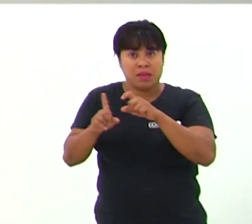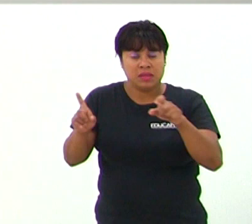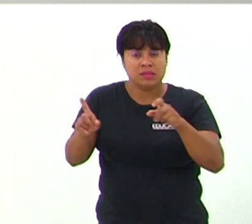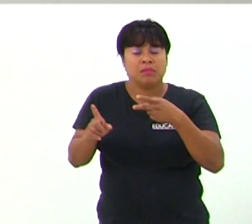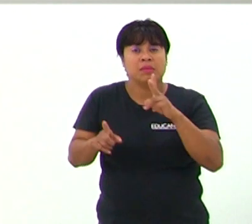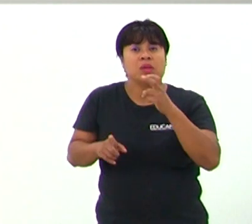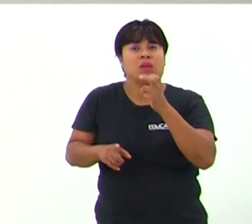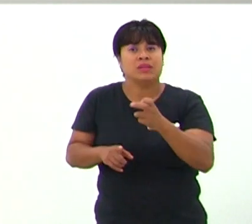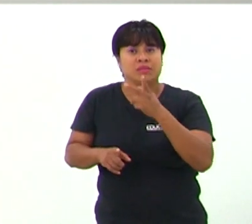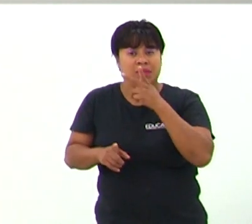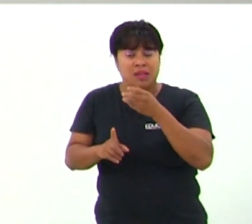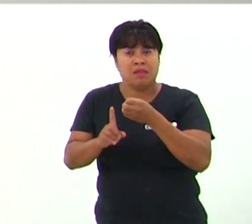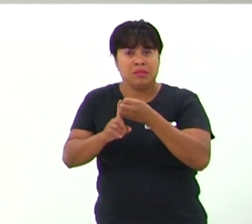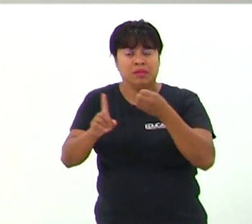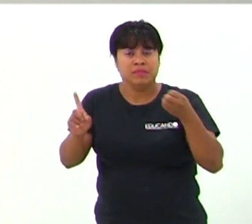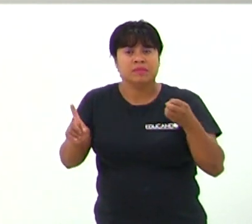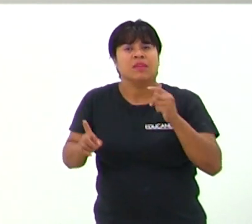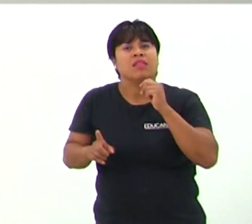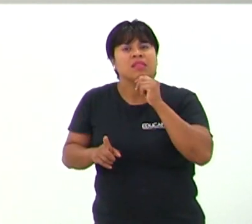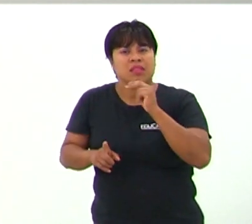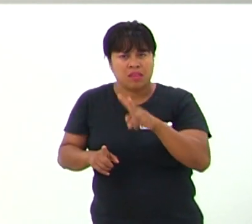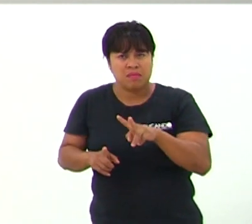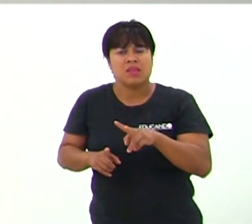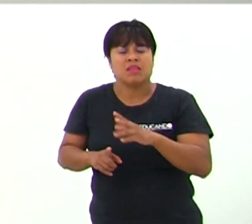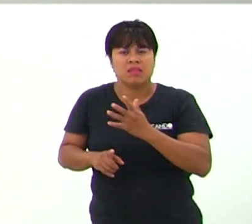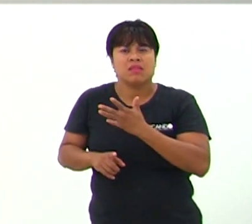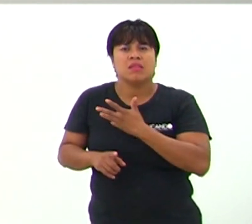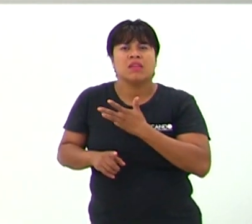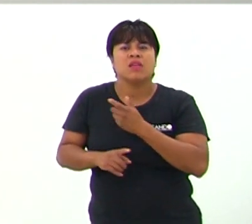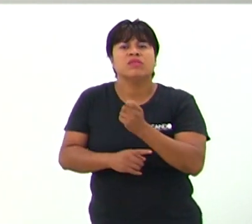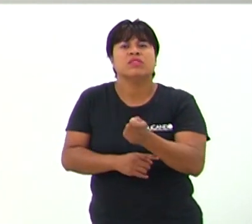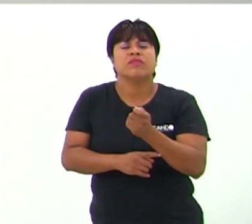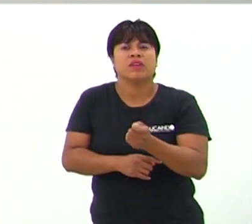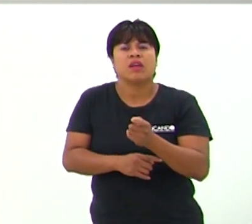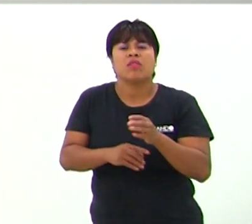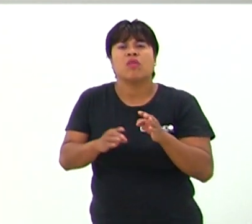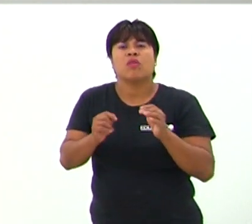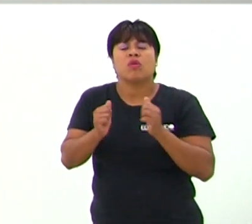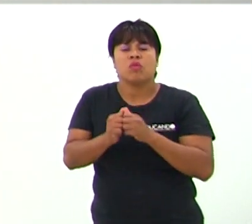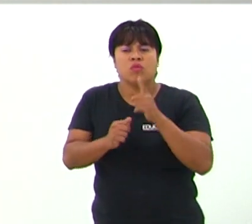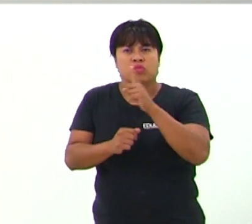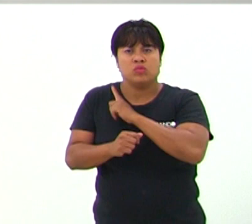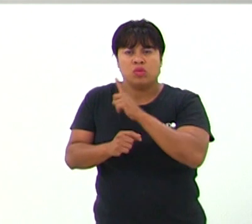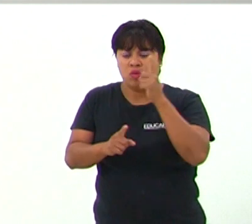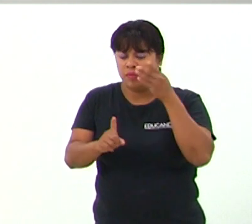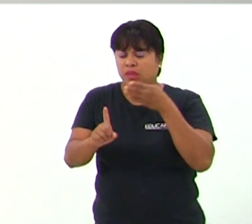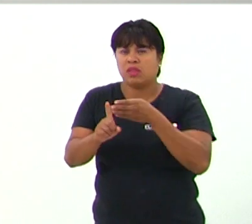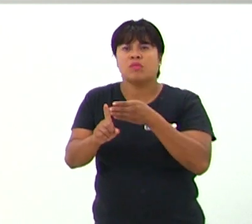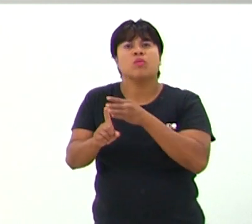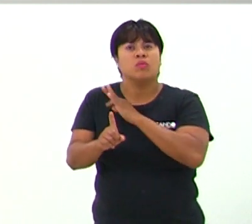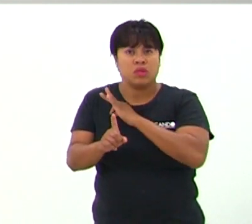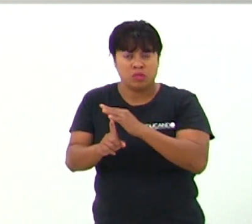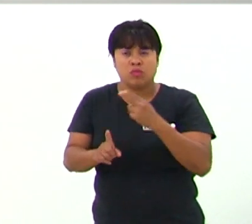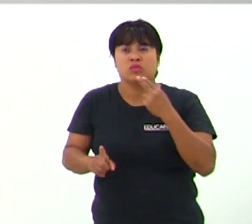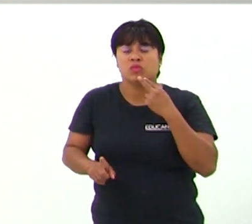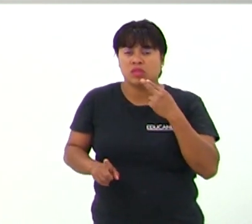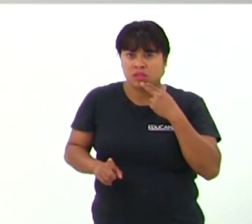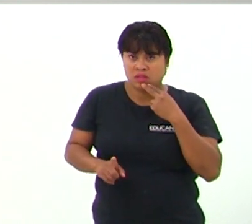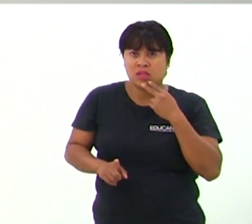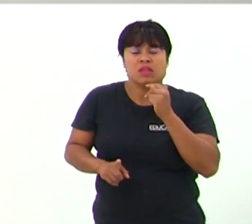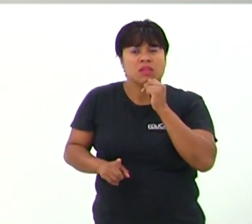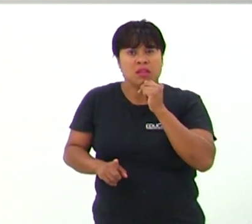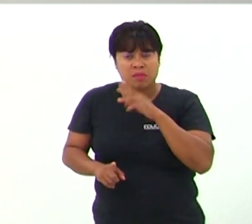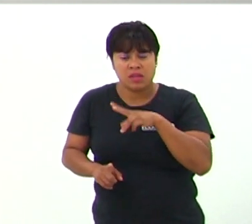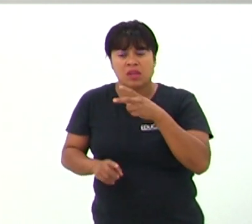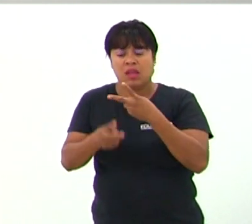pero esas frases también tienen un significado con un solo adjetivo. Podemos utilizar